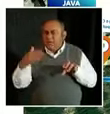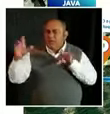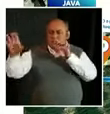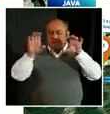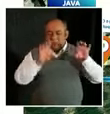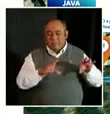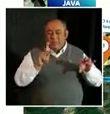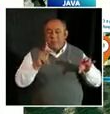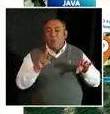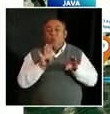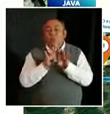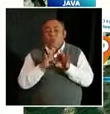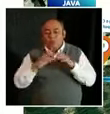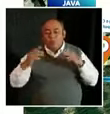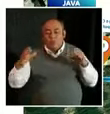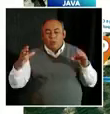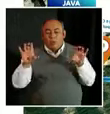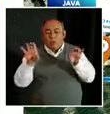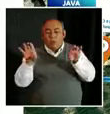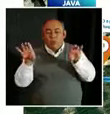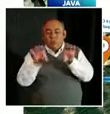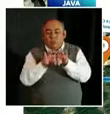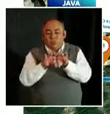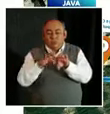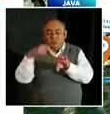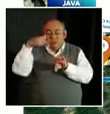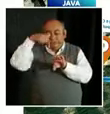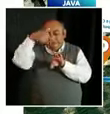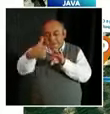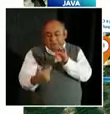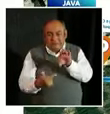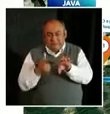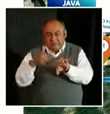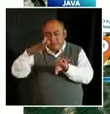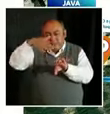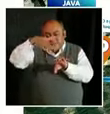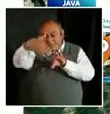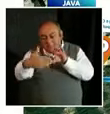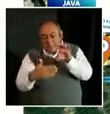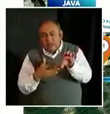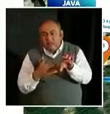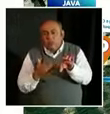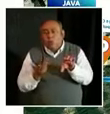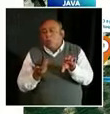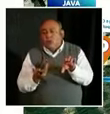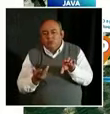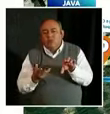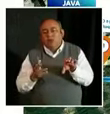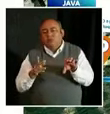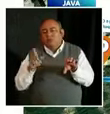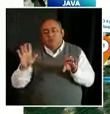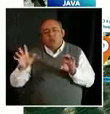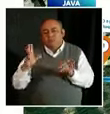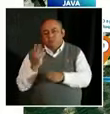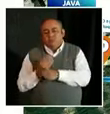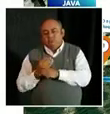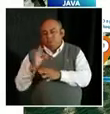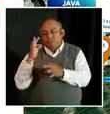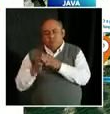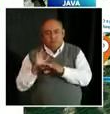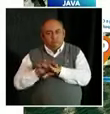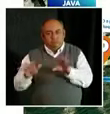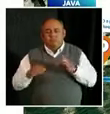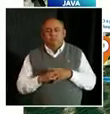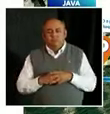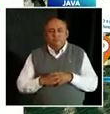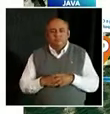del acabado que tuvo sus dificultades. Y bueno, estas son todas las empresas que están trabajando: